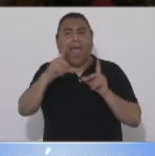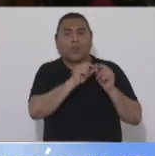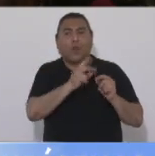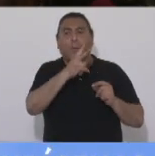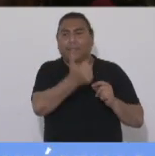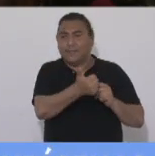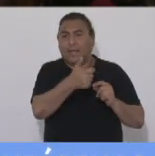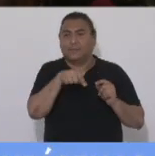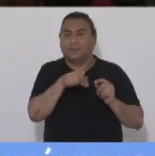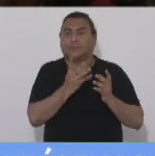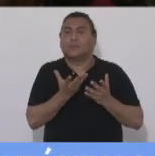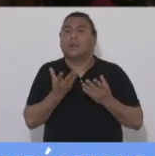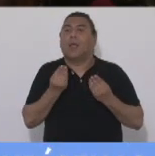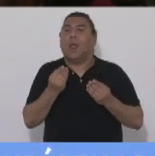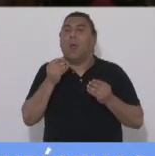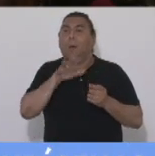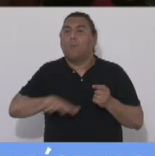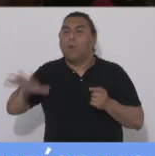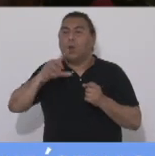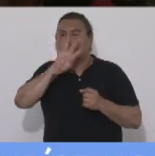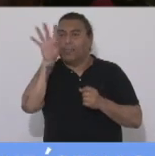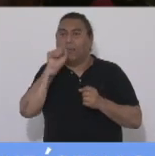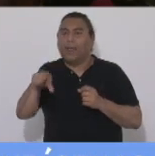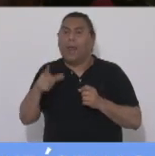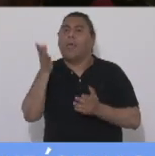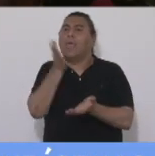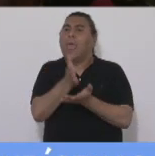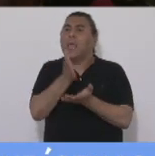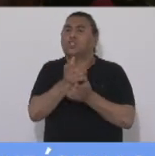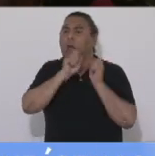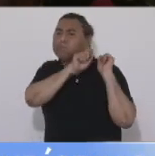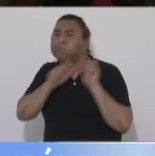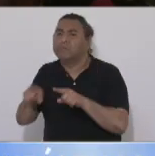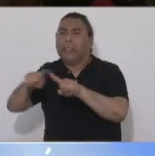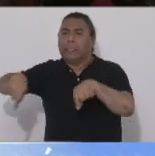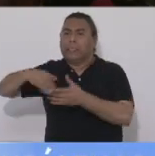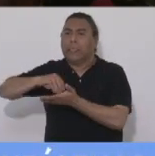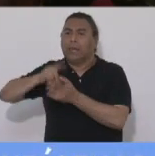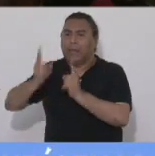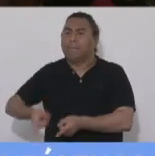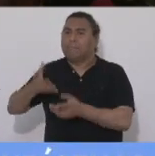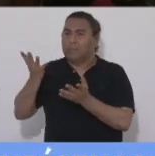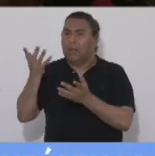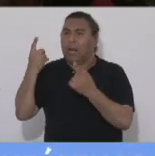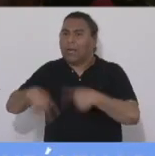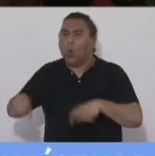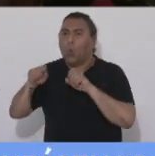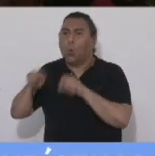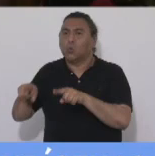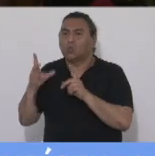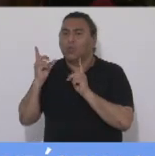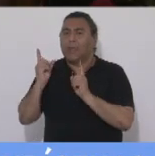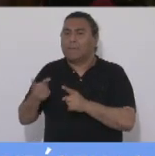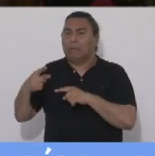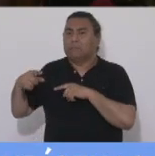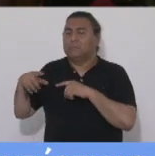26 que los pueblos indígenas tienen derecho a las tierras, territorios y recursos que tradicionalmente